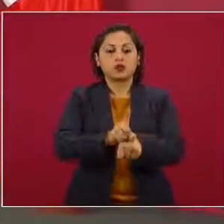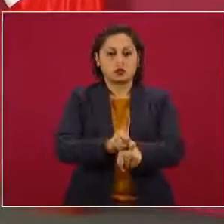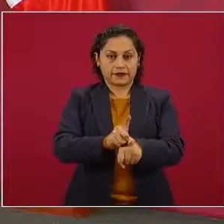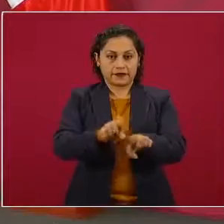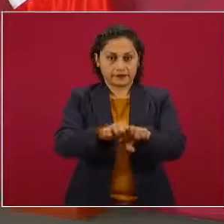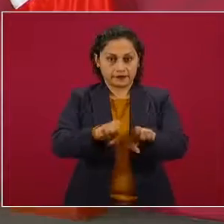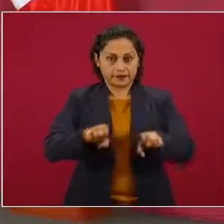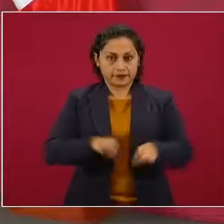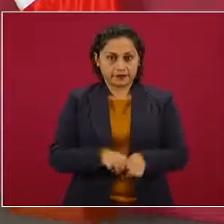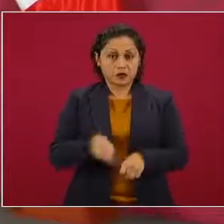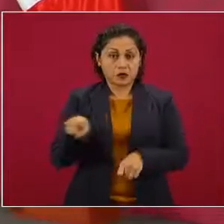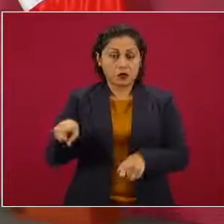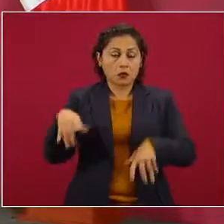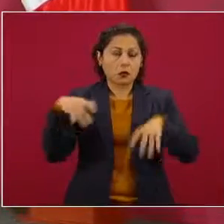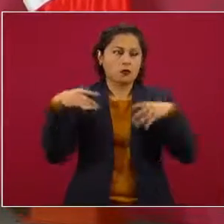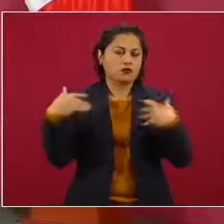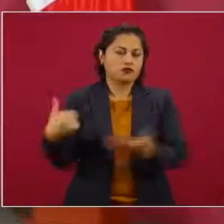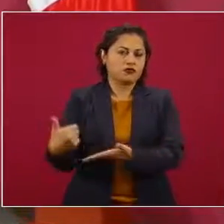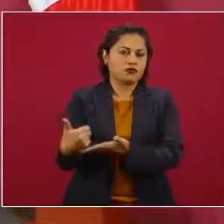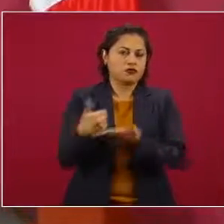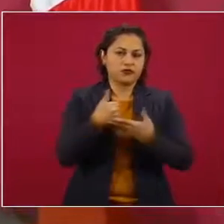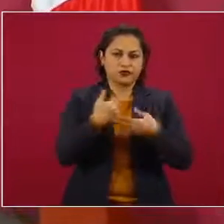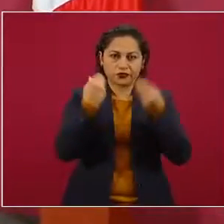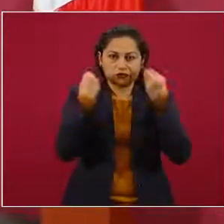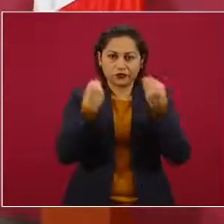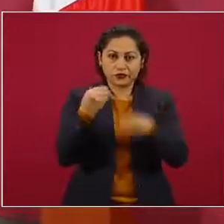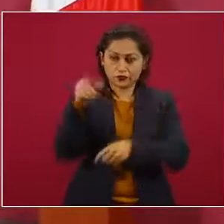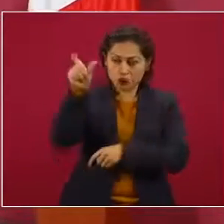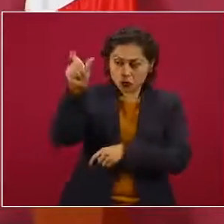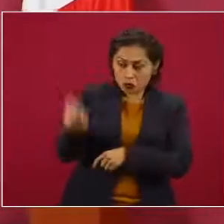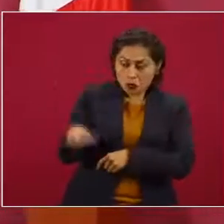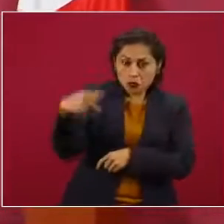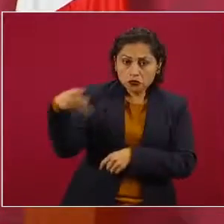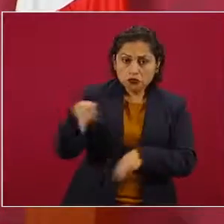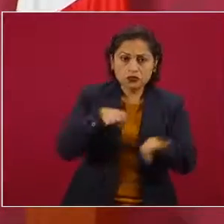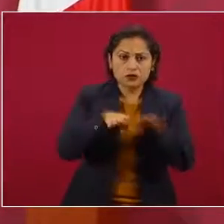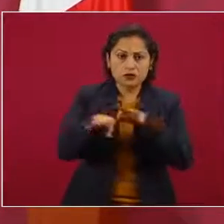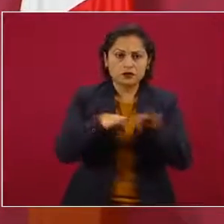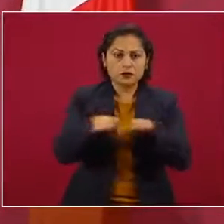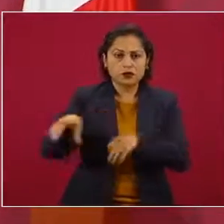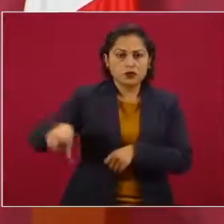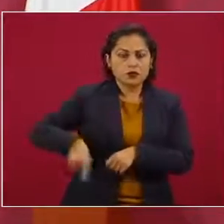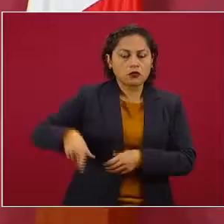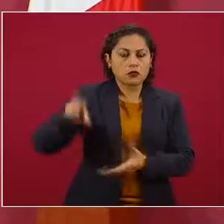Ayudó mucho, un servidor público ejemplar.